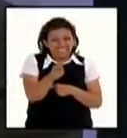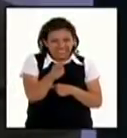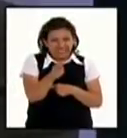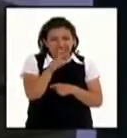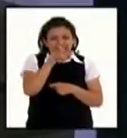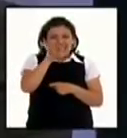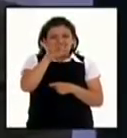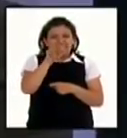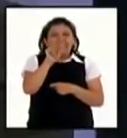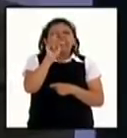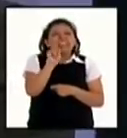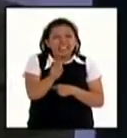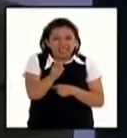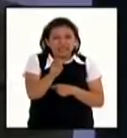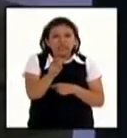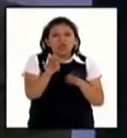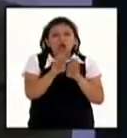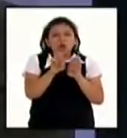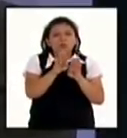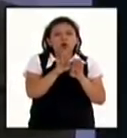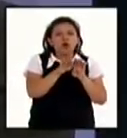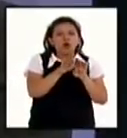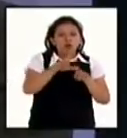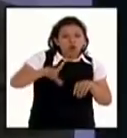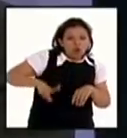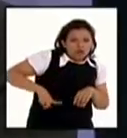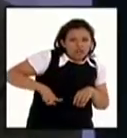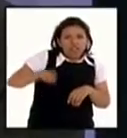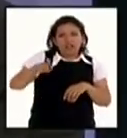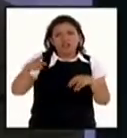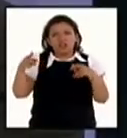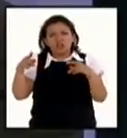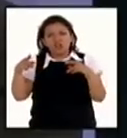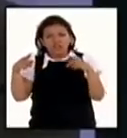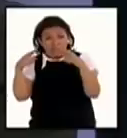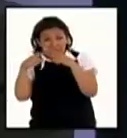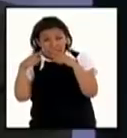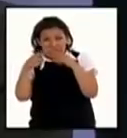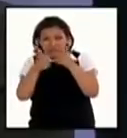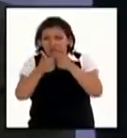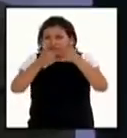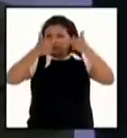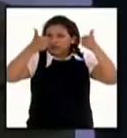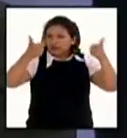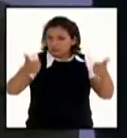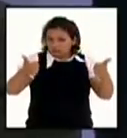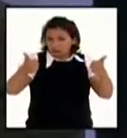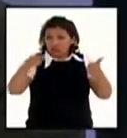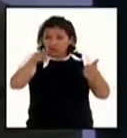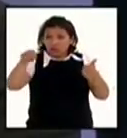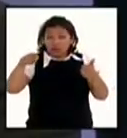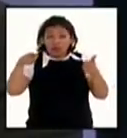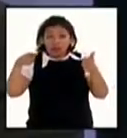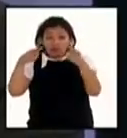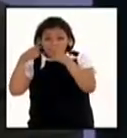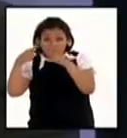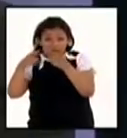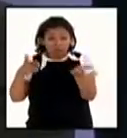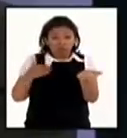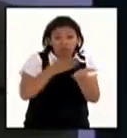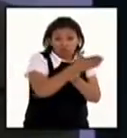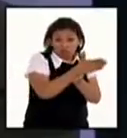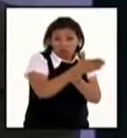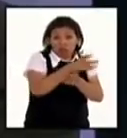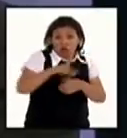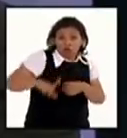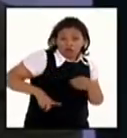la Iglesia y el Estado, y es el evitar la intromisión de cualquier tipo de iglesia en las decisiones del gobierno